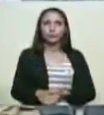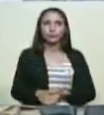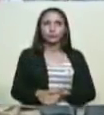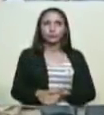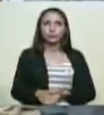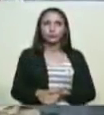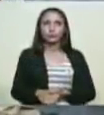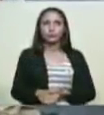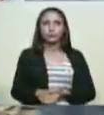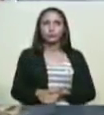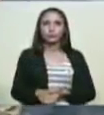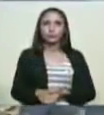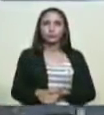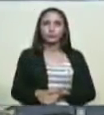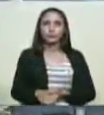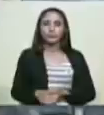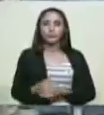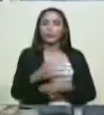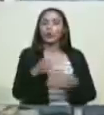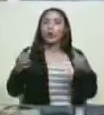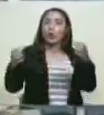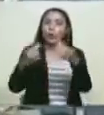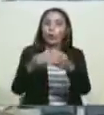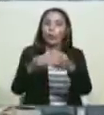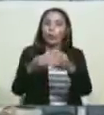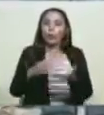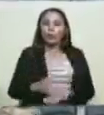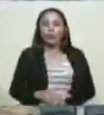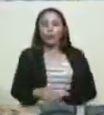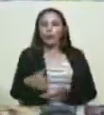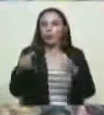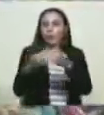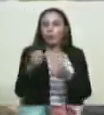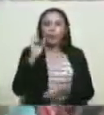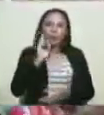las unidades de batalla Bolívar Chávez.